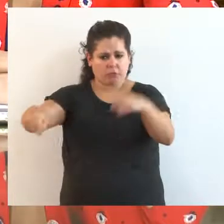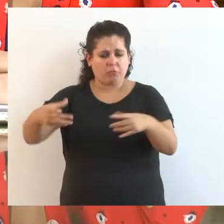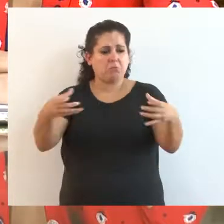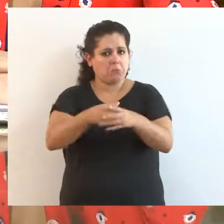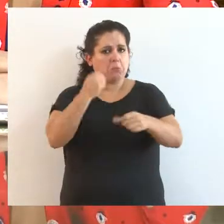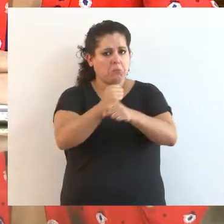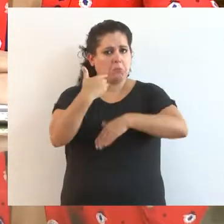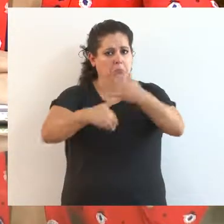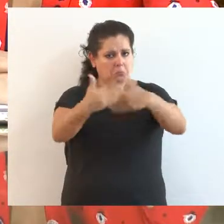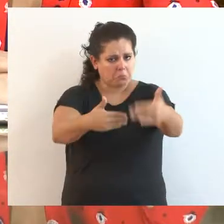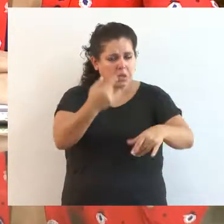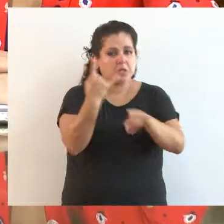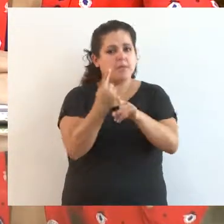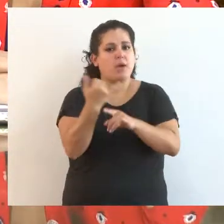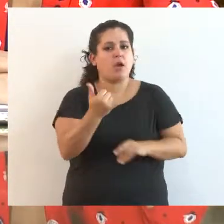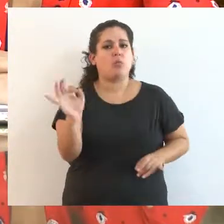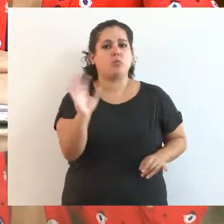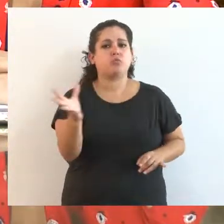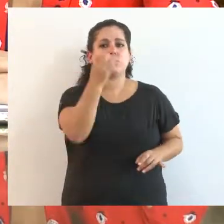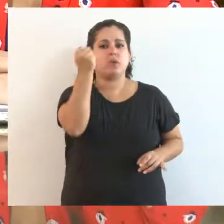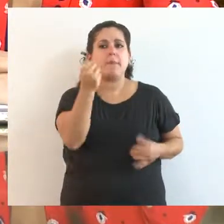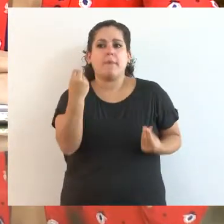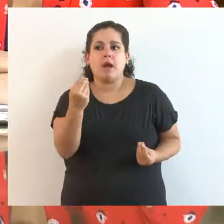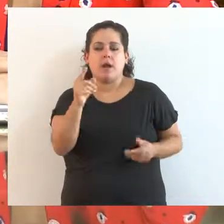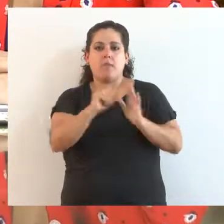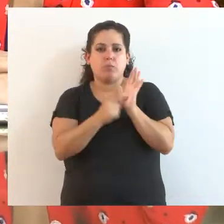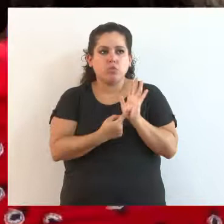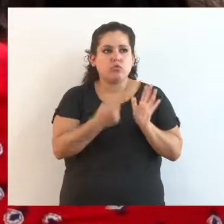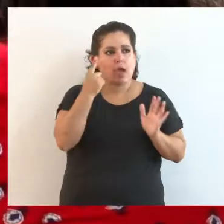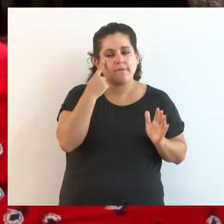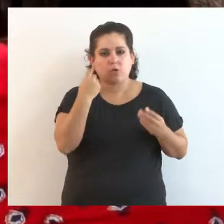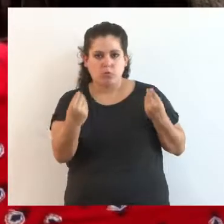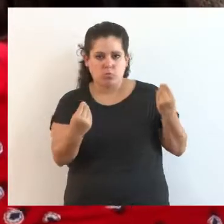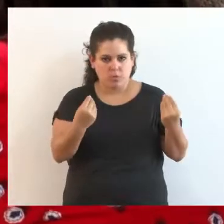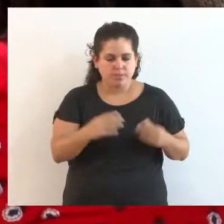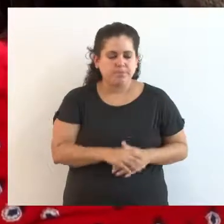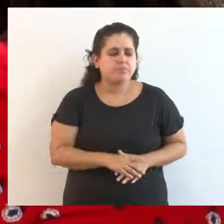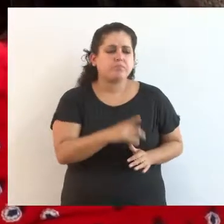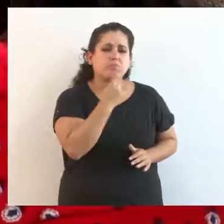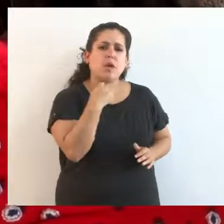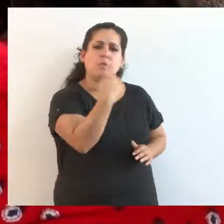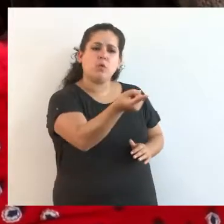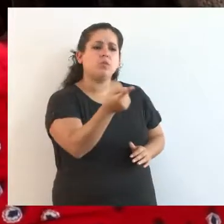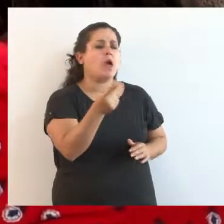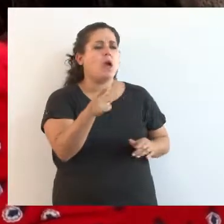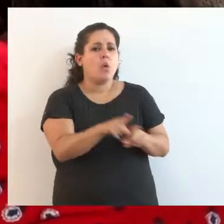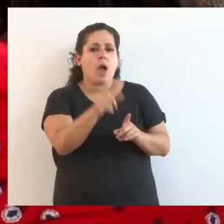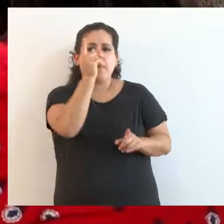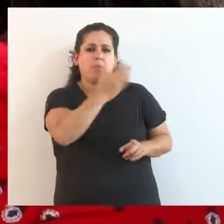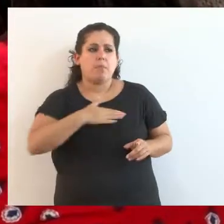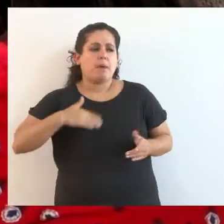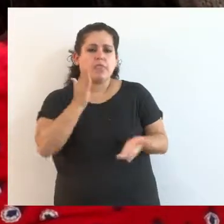partidos y siempre puede haber esta oportunidad para ir complementando algunos puntos que por ahí han quedado abiertos. ¿La pérdida de la